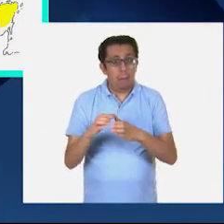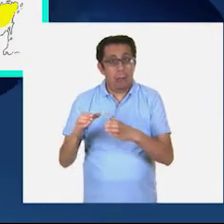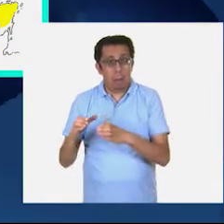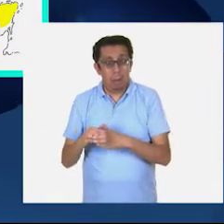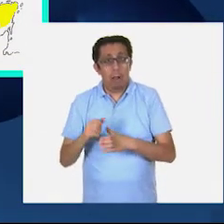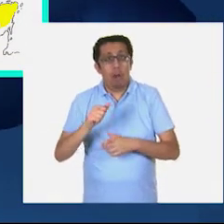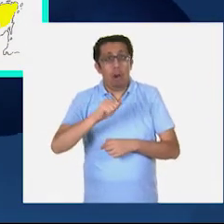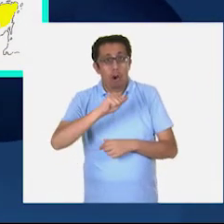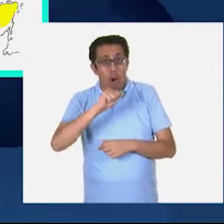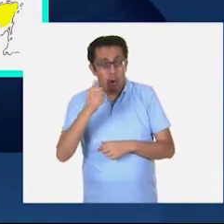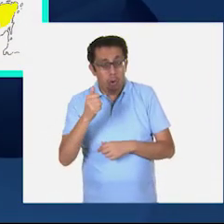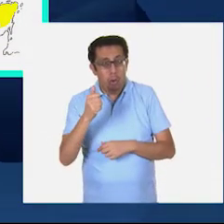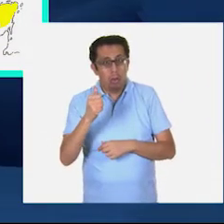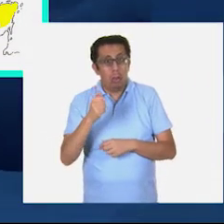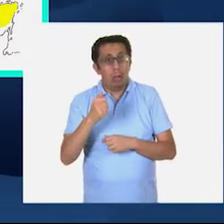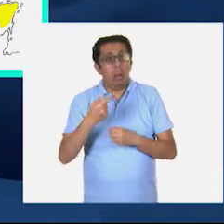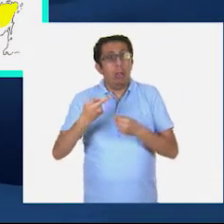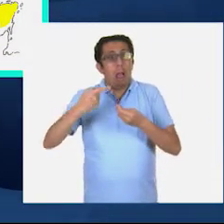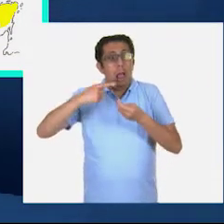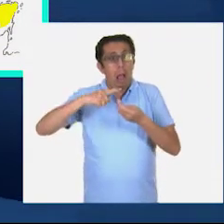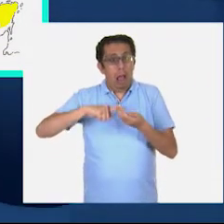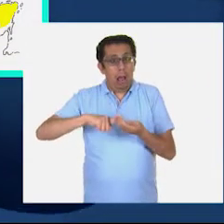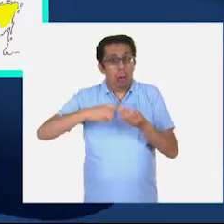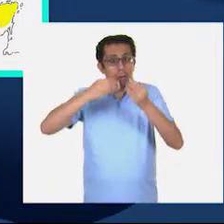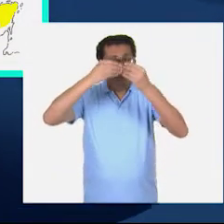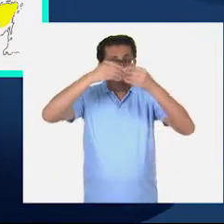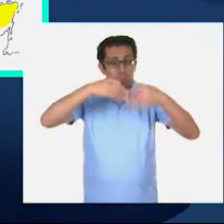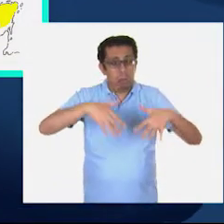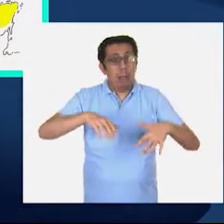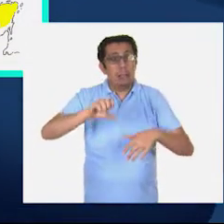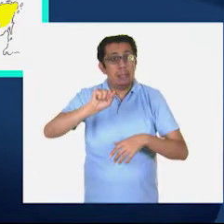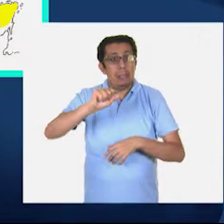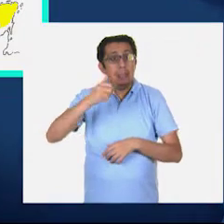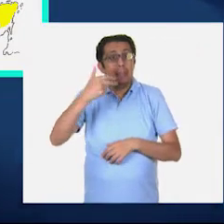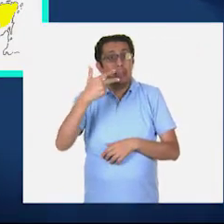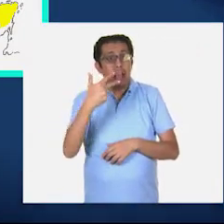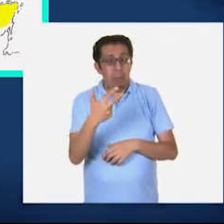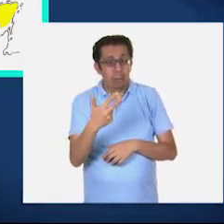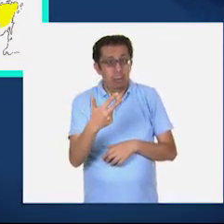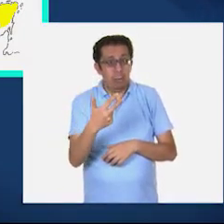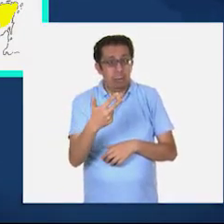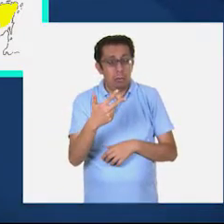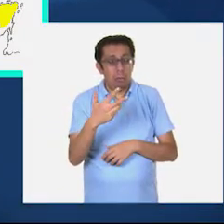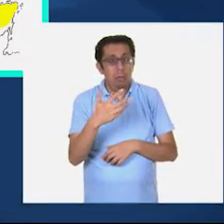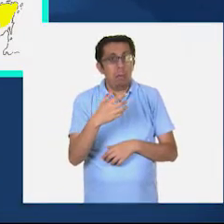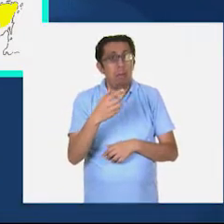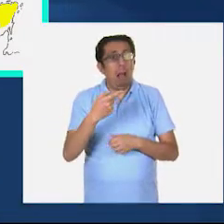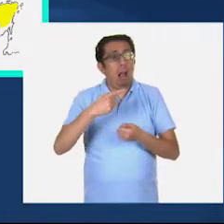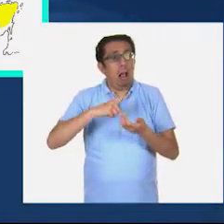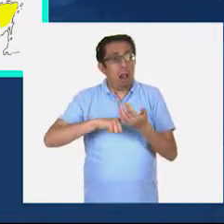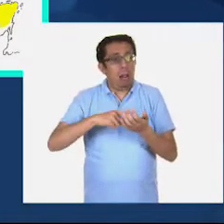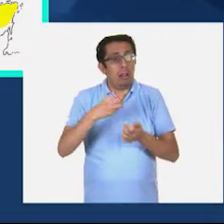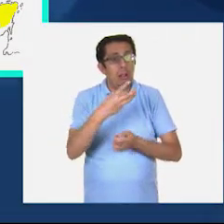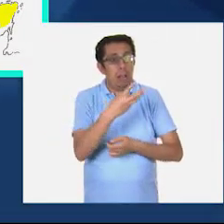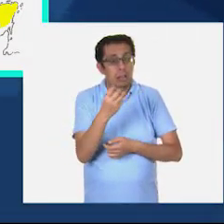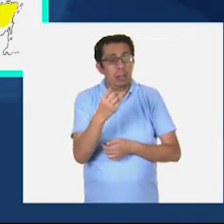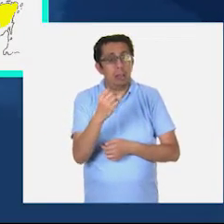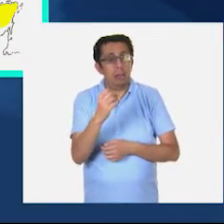se desprende 68 agrupaciones en las que se identifican